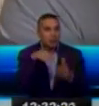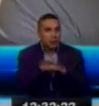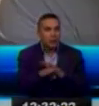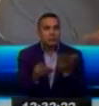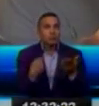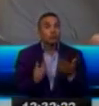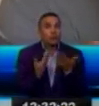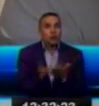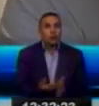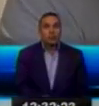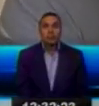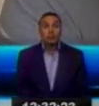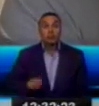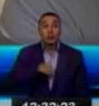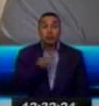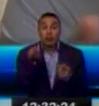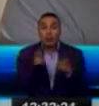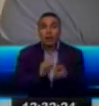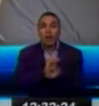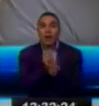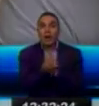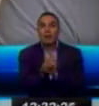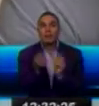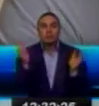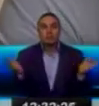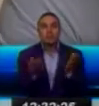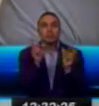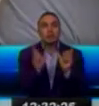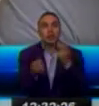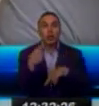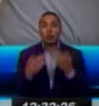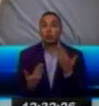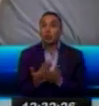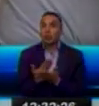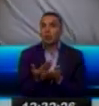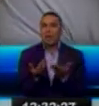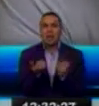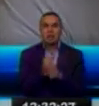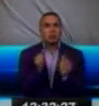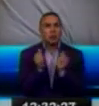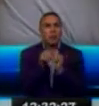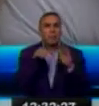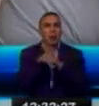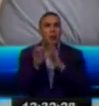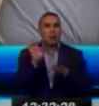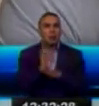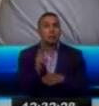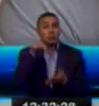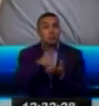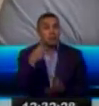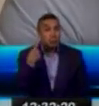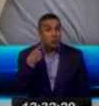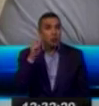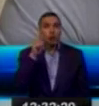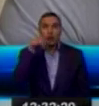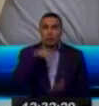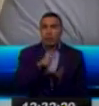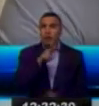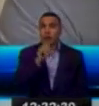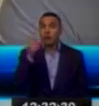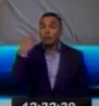planteando. Tenemos que hacer cambios como impulsar a los emprendedores, lo hemos hecho con Banecuador, más de 2.000 millones de dólares, 2.200 para